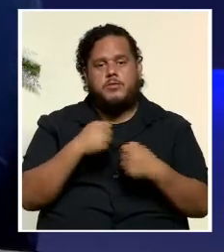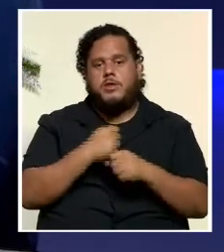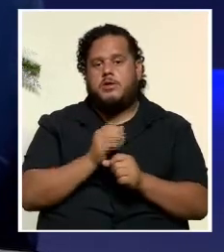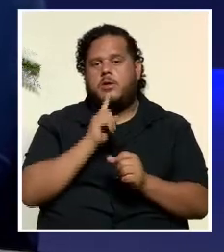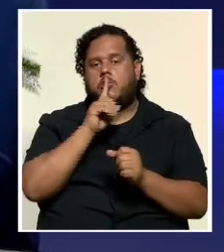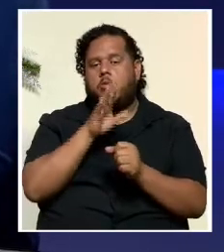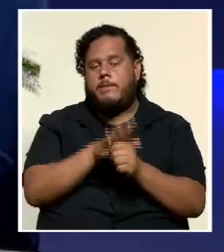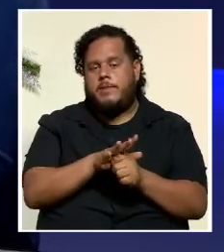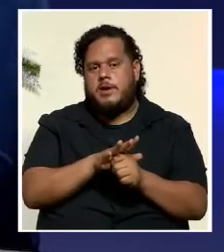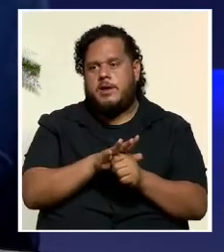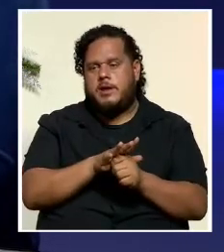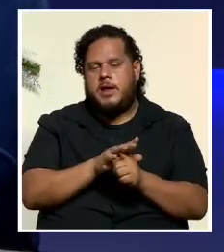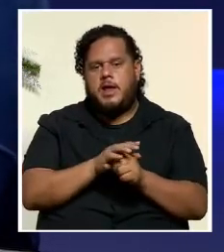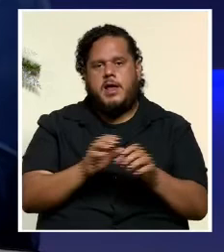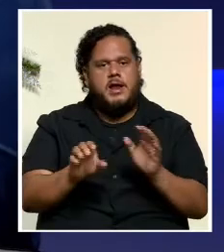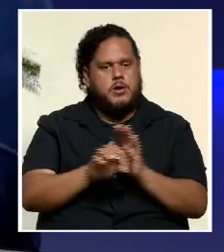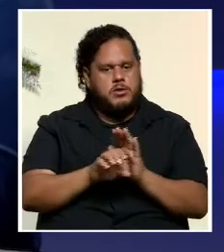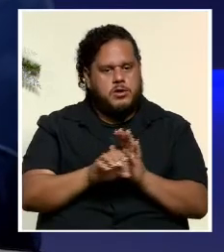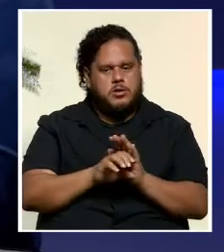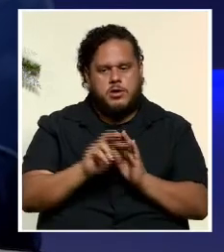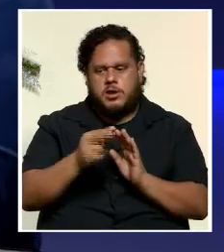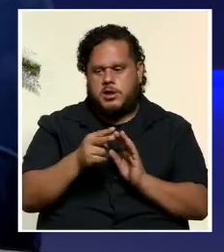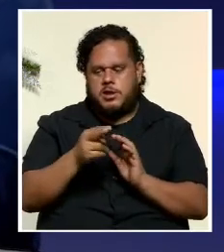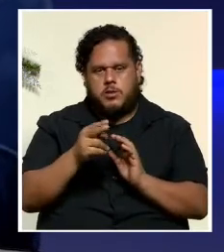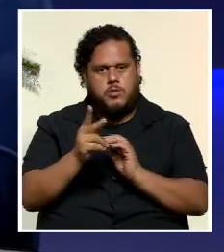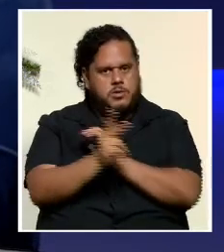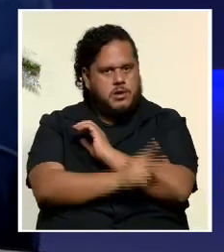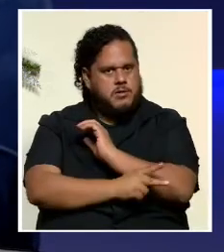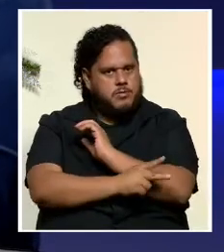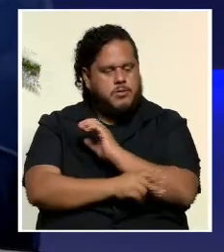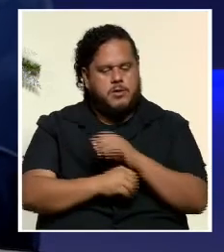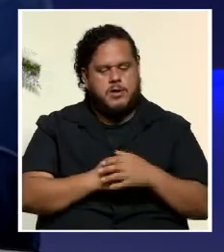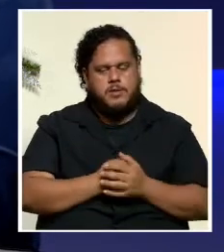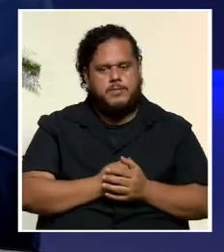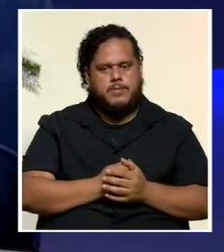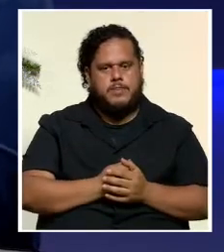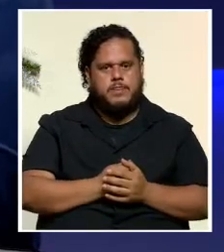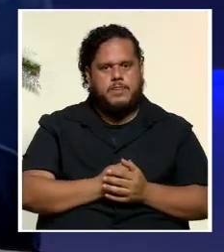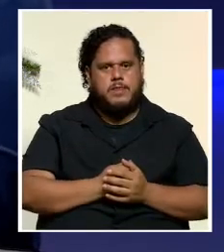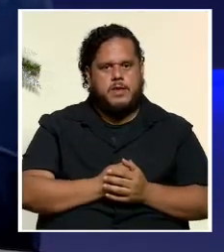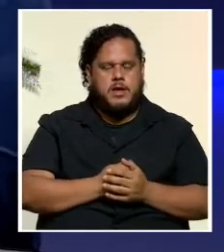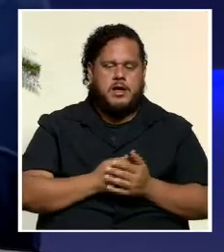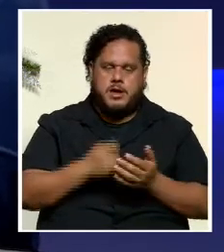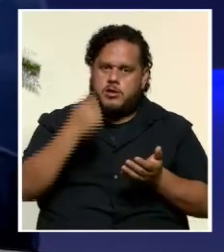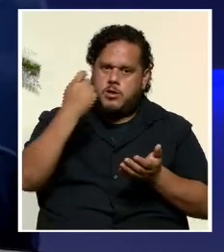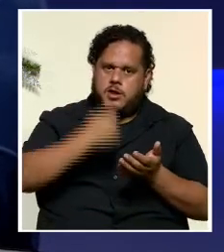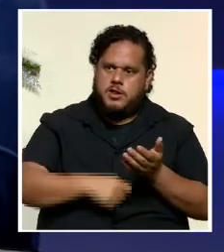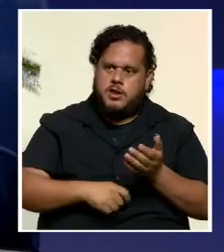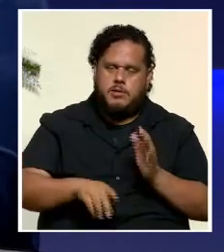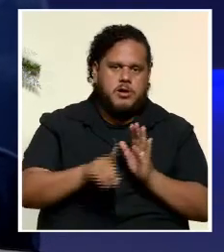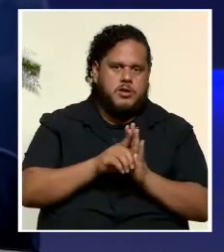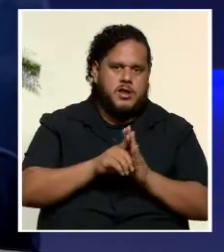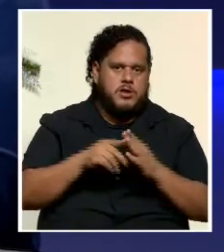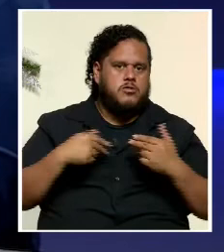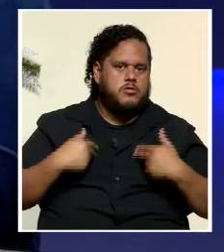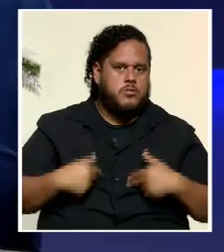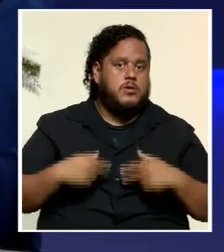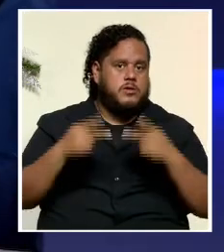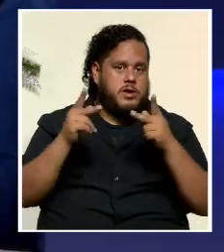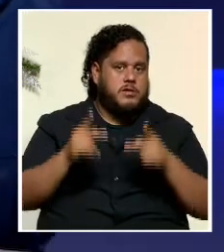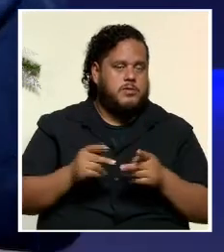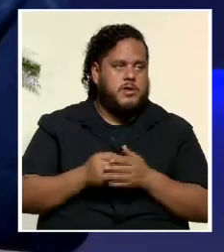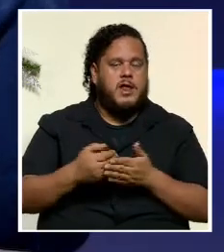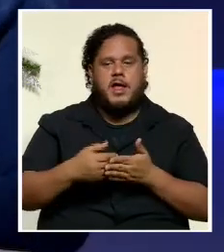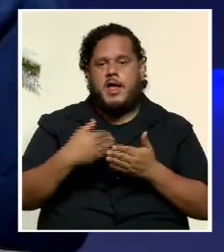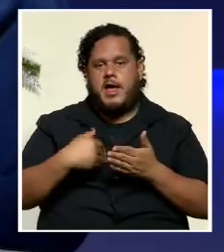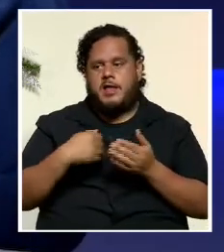cumplir la Constitución de la Segunda República que son exigibles los derechos humanos de las personas. Antes